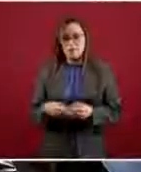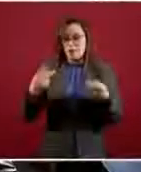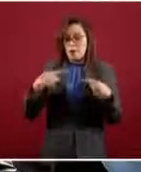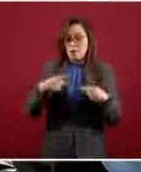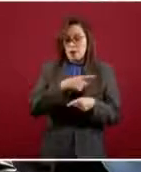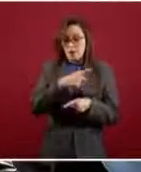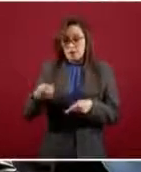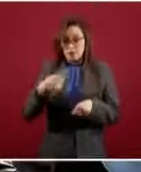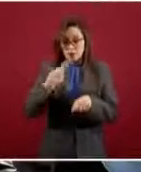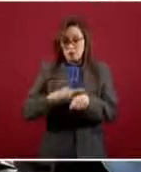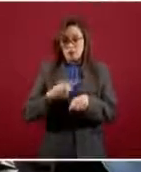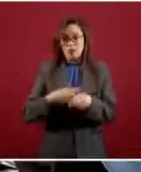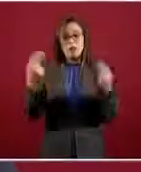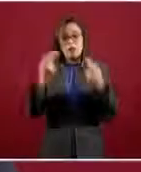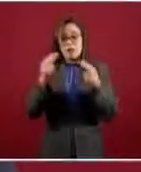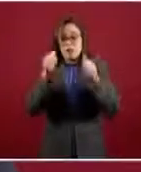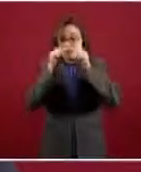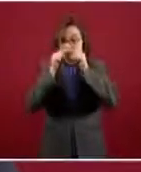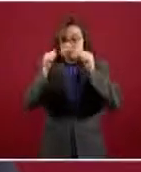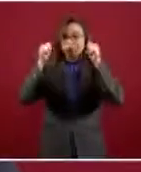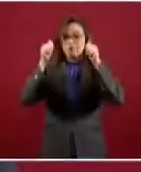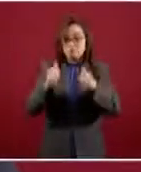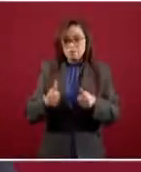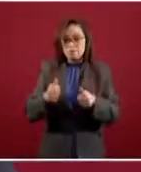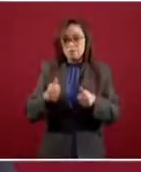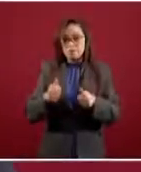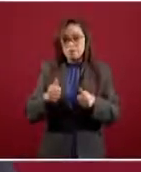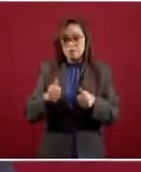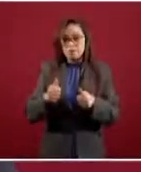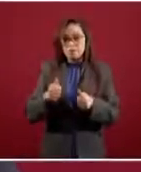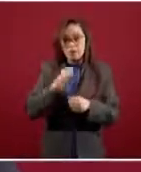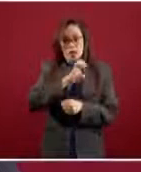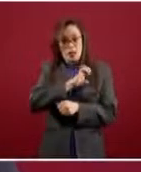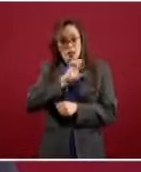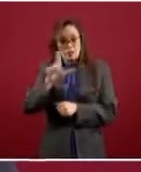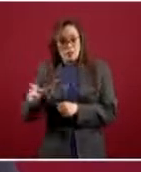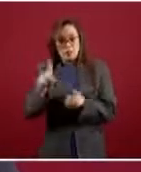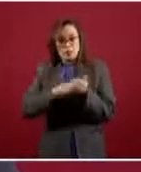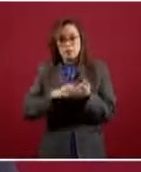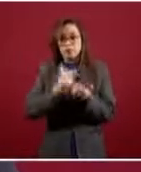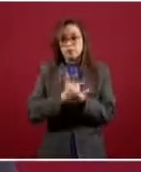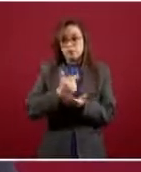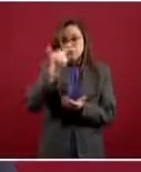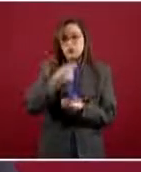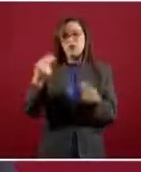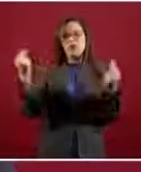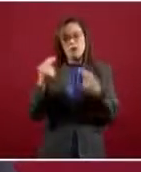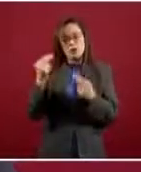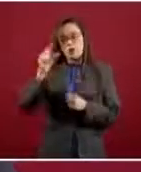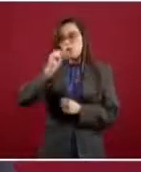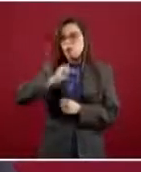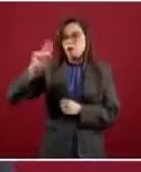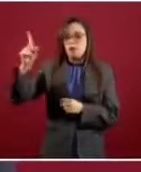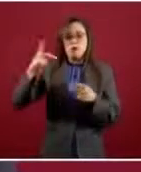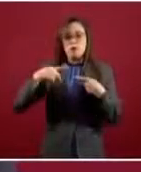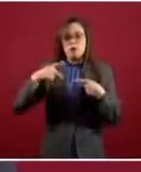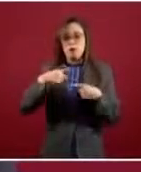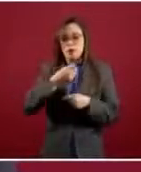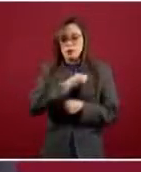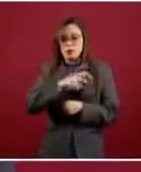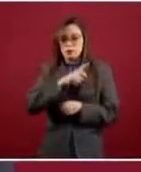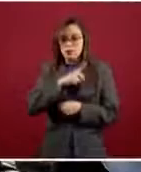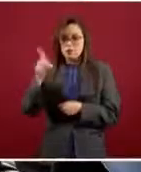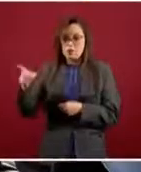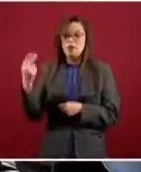atención especializada tenga la cobertura de un equipo de salud, de profesionales de la salud comprometidos y con el